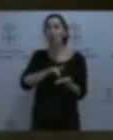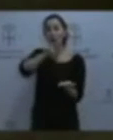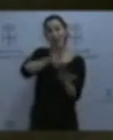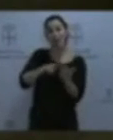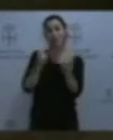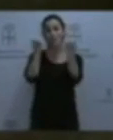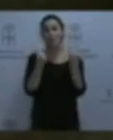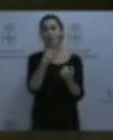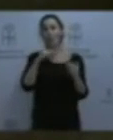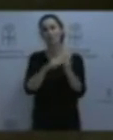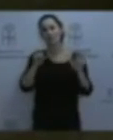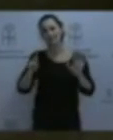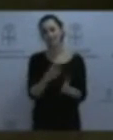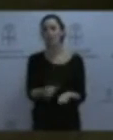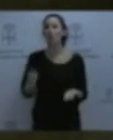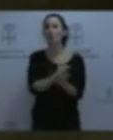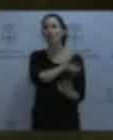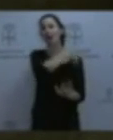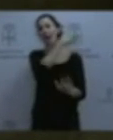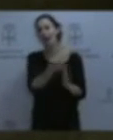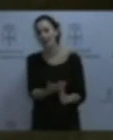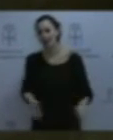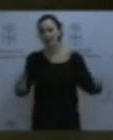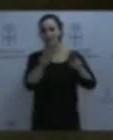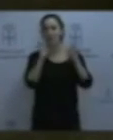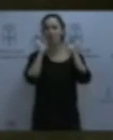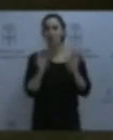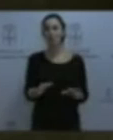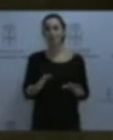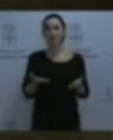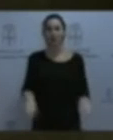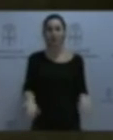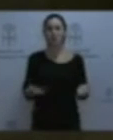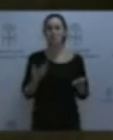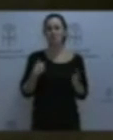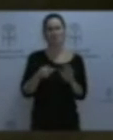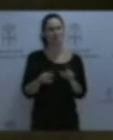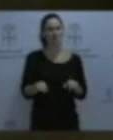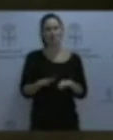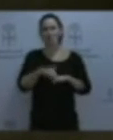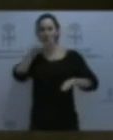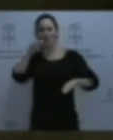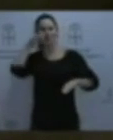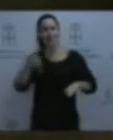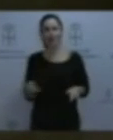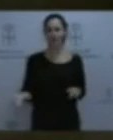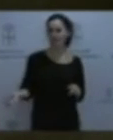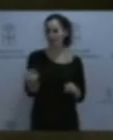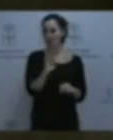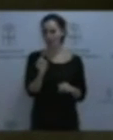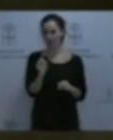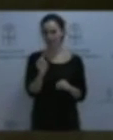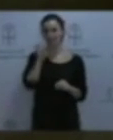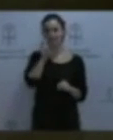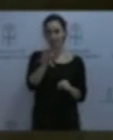año 2006, insisto, hasta ahora, no es algo ajeno al resto de realidades de un